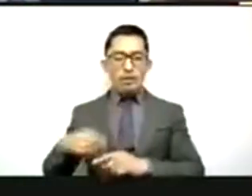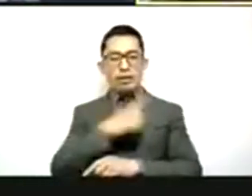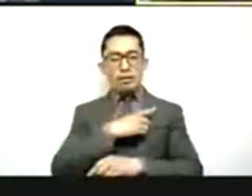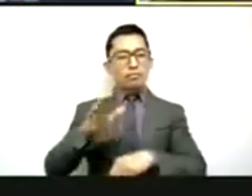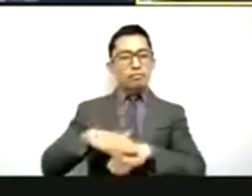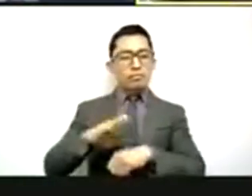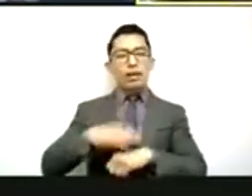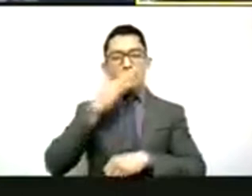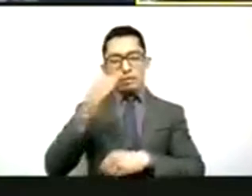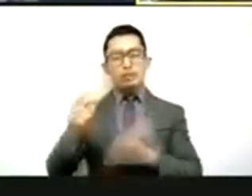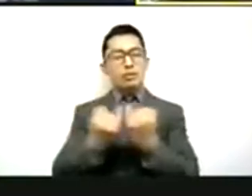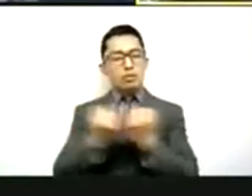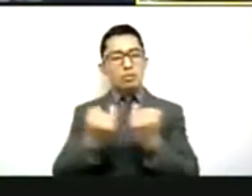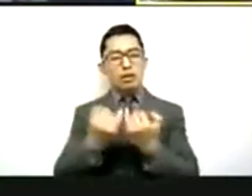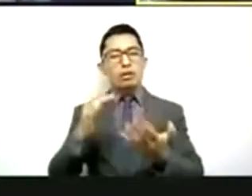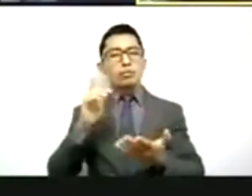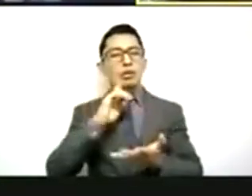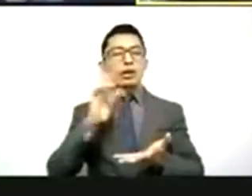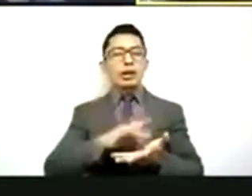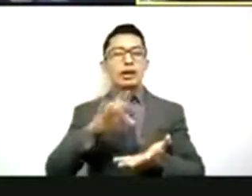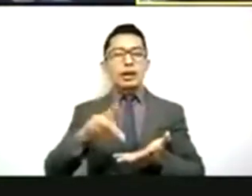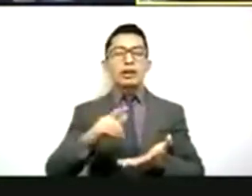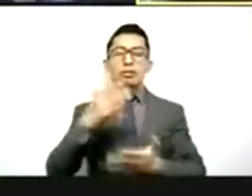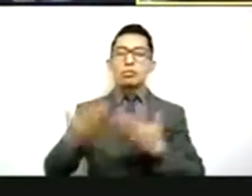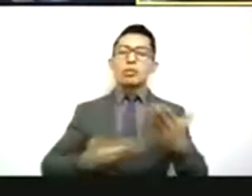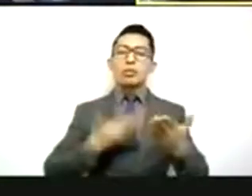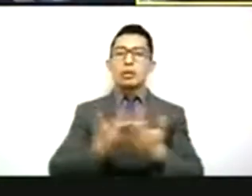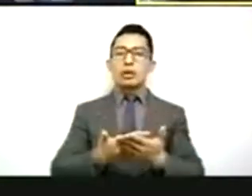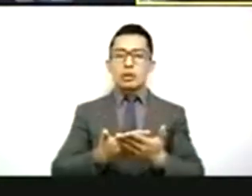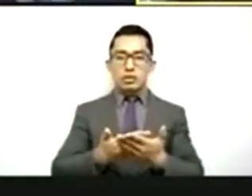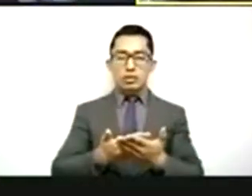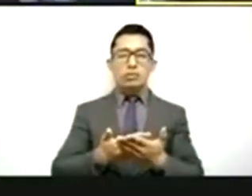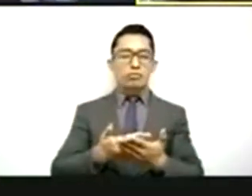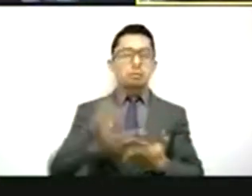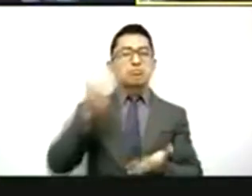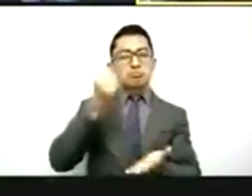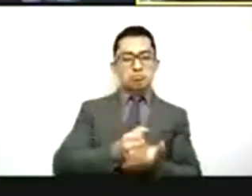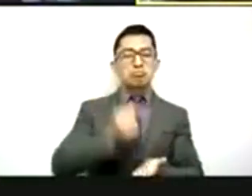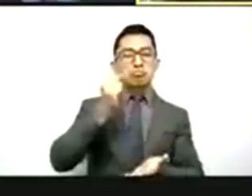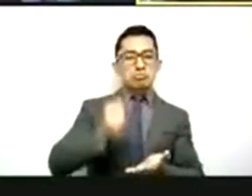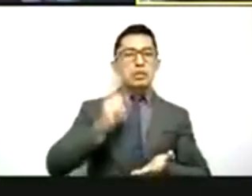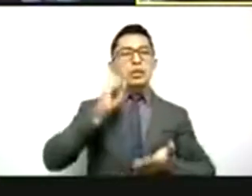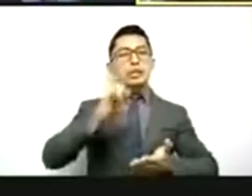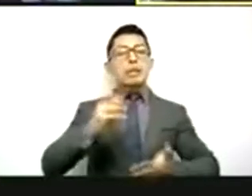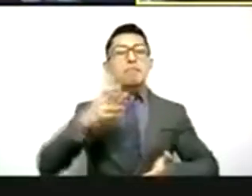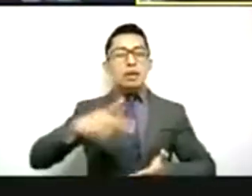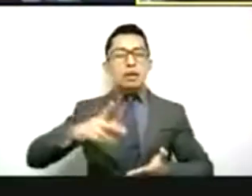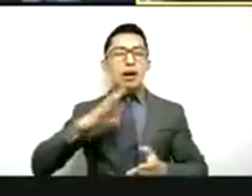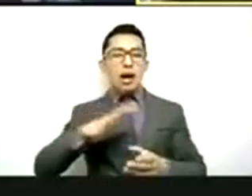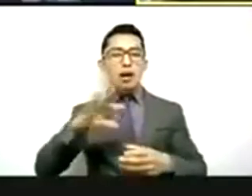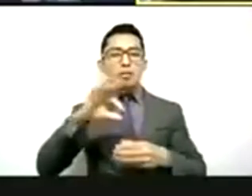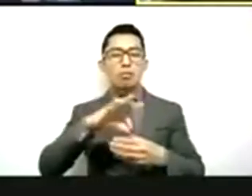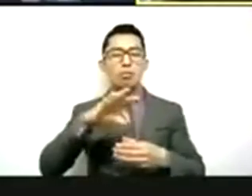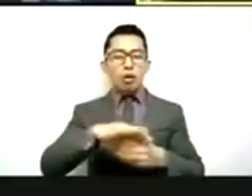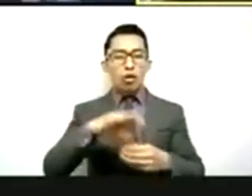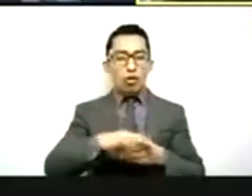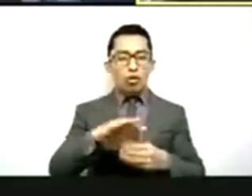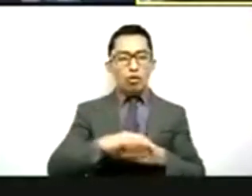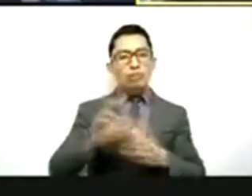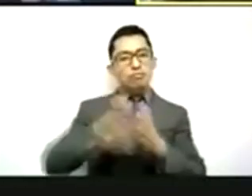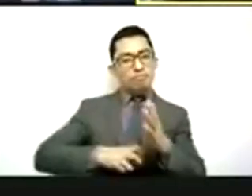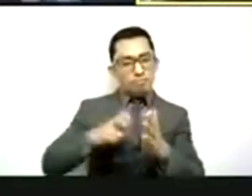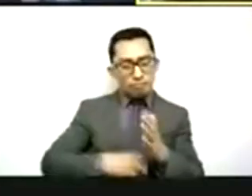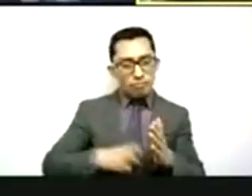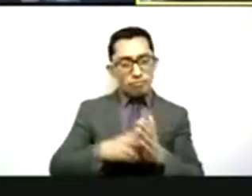Gracias, magistrada. Le informo que el asunto de cuenta se aprobó por unanimidad de votos, con los votos concurrentes y su voto